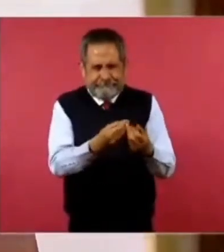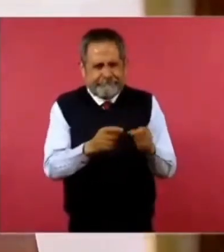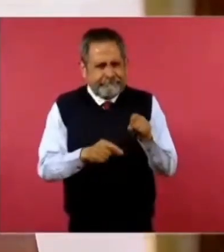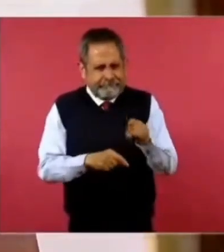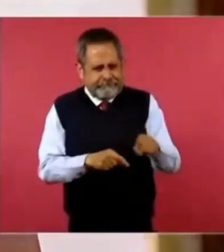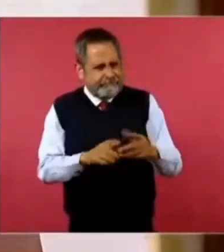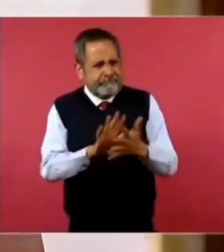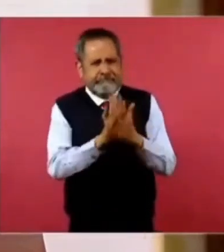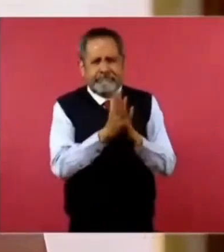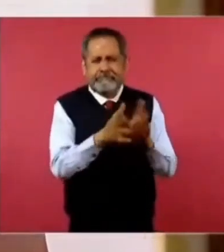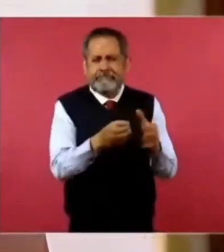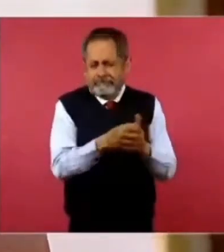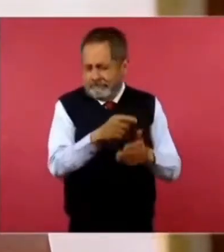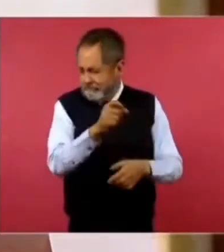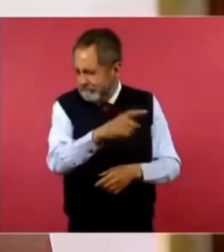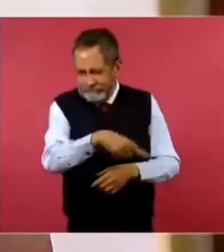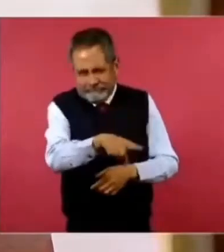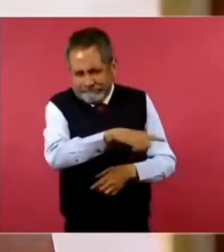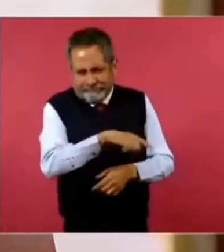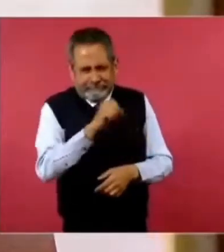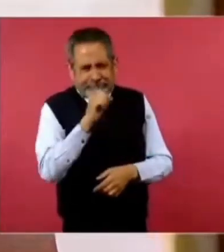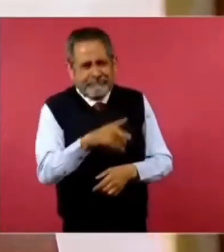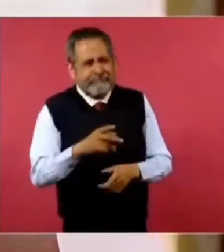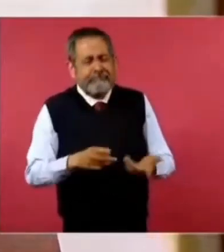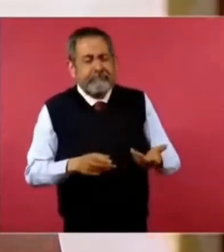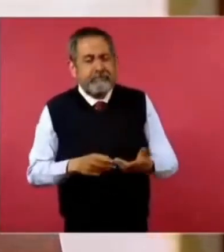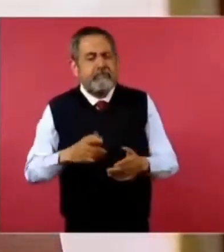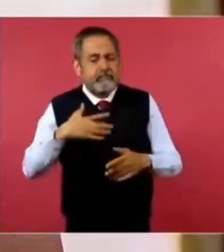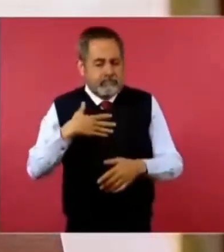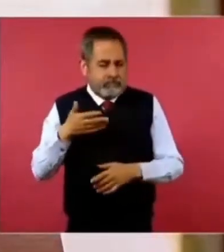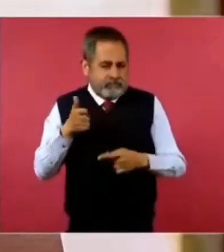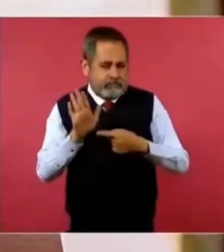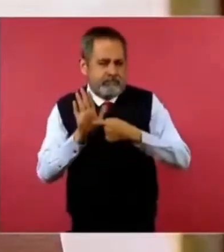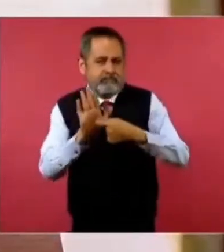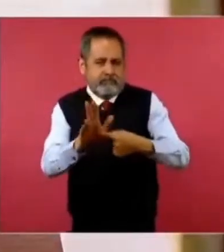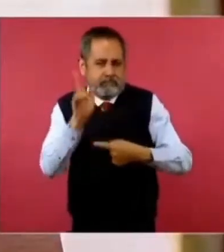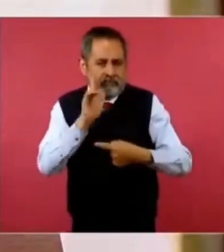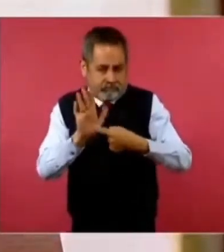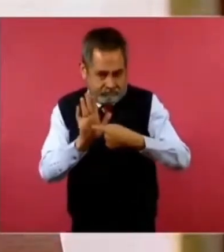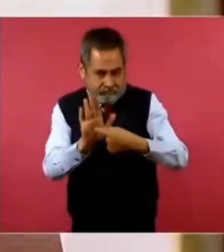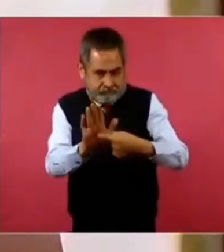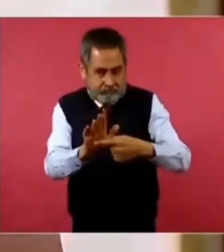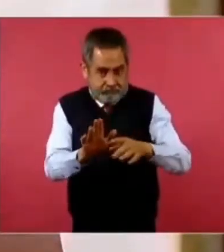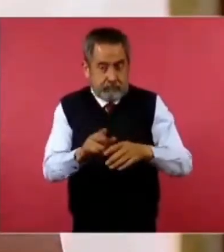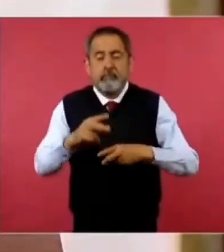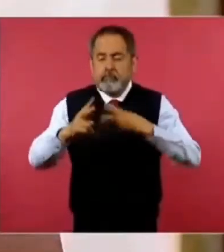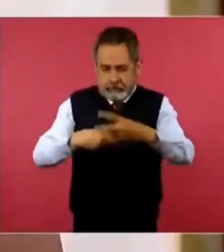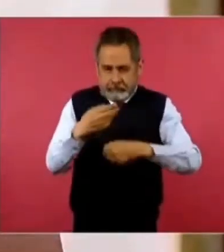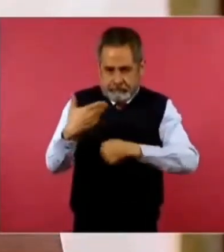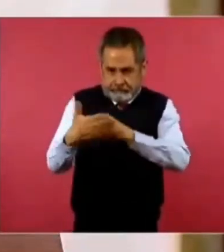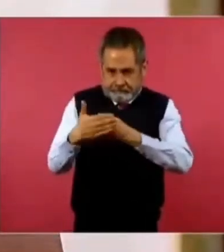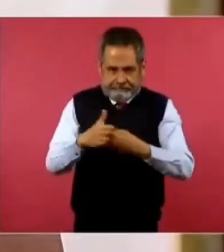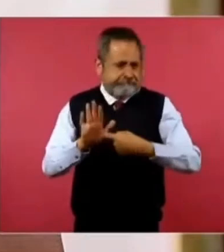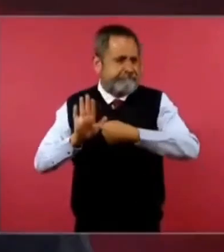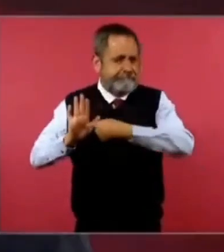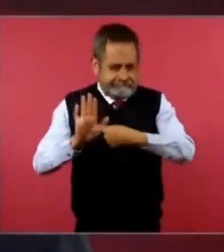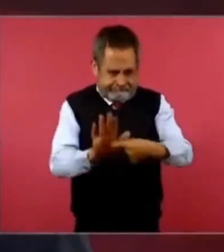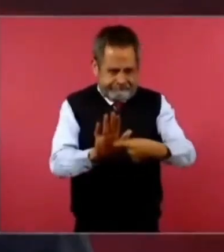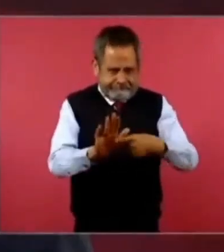Ellos colaboraron. O sea, yo te puedo probar, y además lo voy a hacer en el documento,